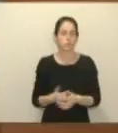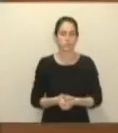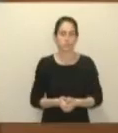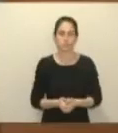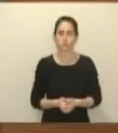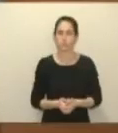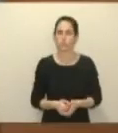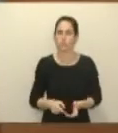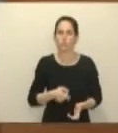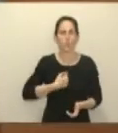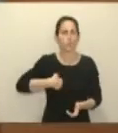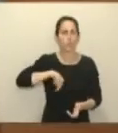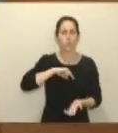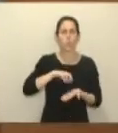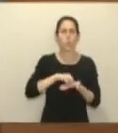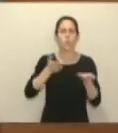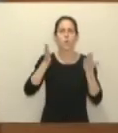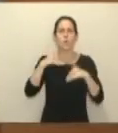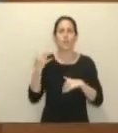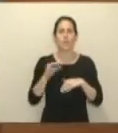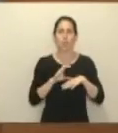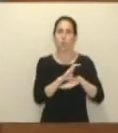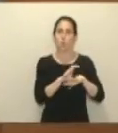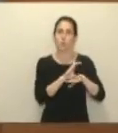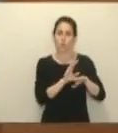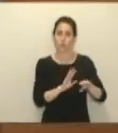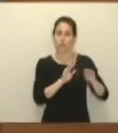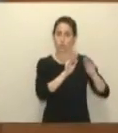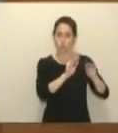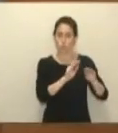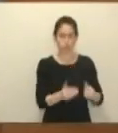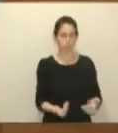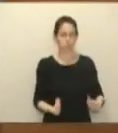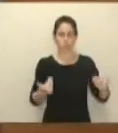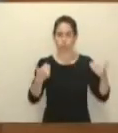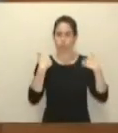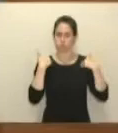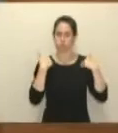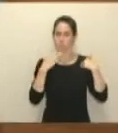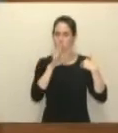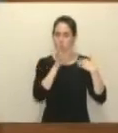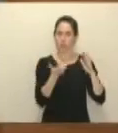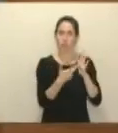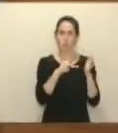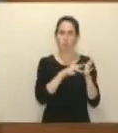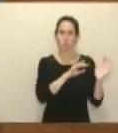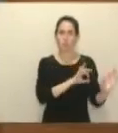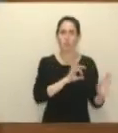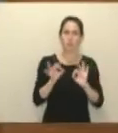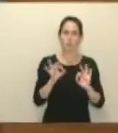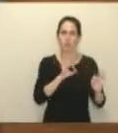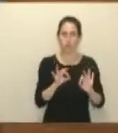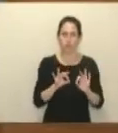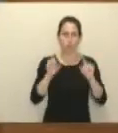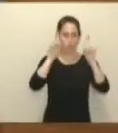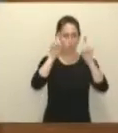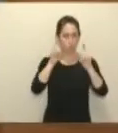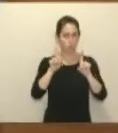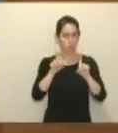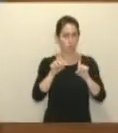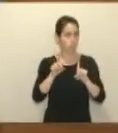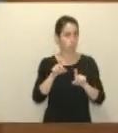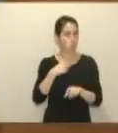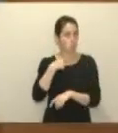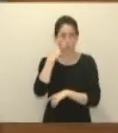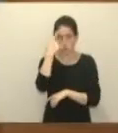no tenemos ninguna duda de que es a su consejería a la que le corresponde realizar esta planificación educativa. y